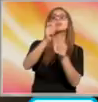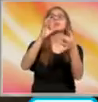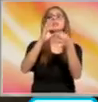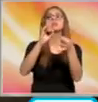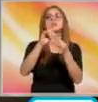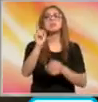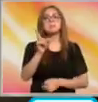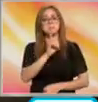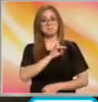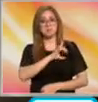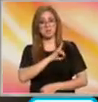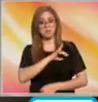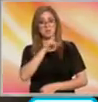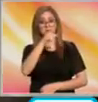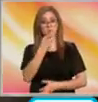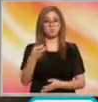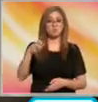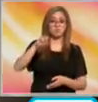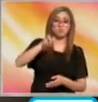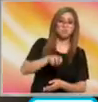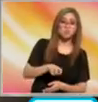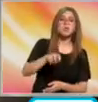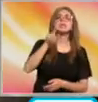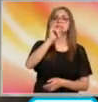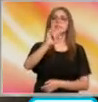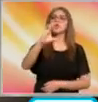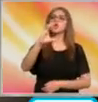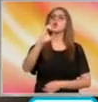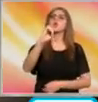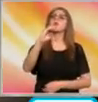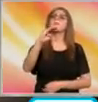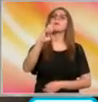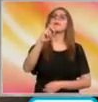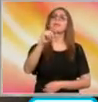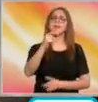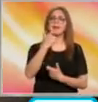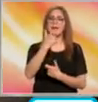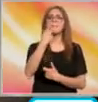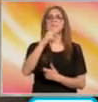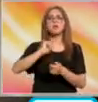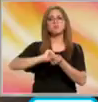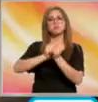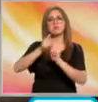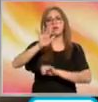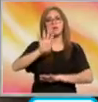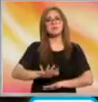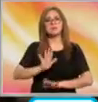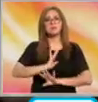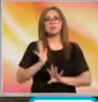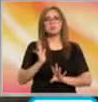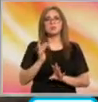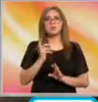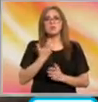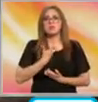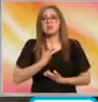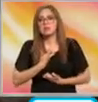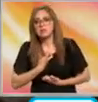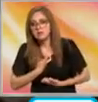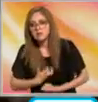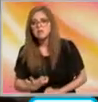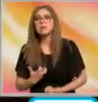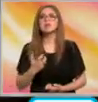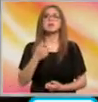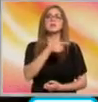comedia que llega a ser dramática, pero a lo que nos enfrenta es a esta parte donde, como